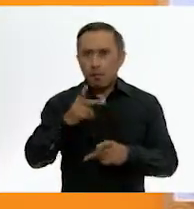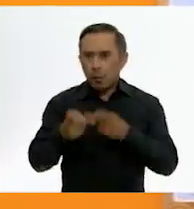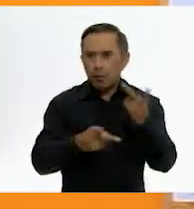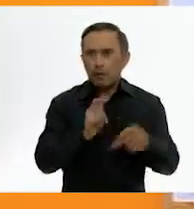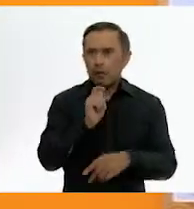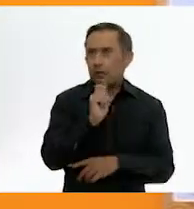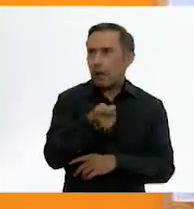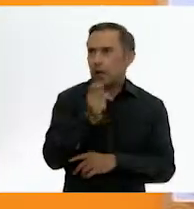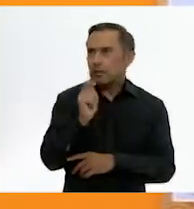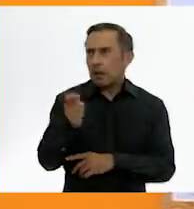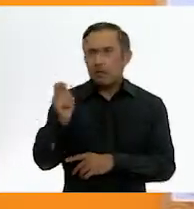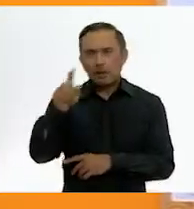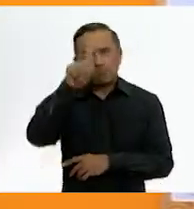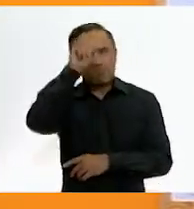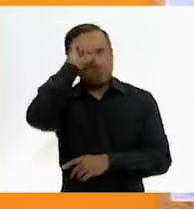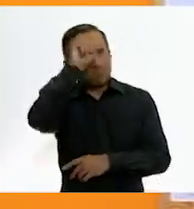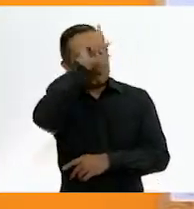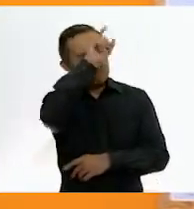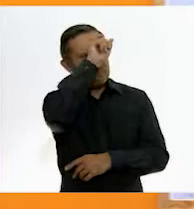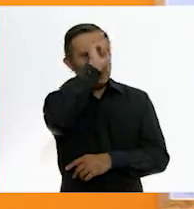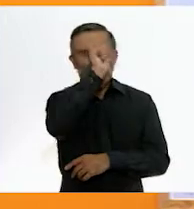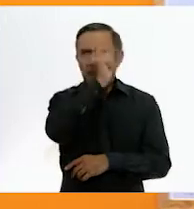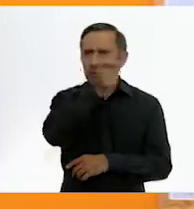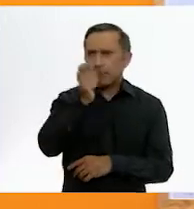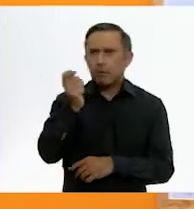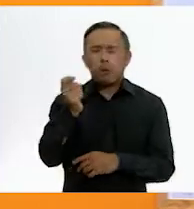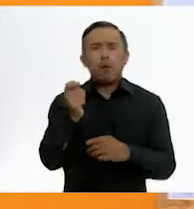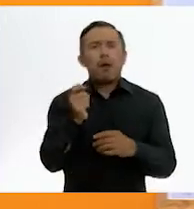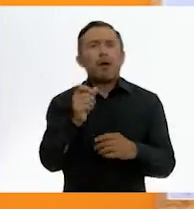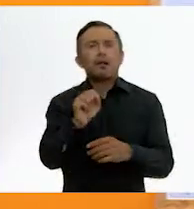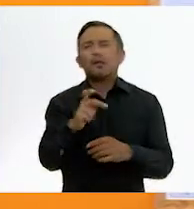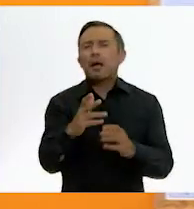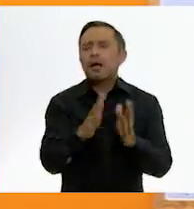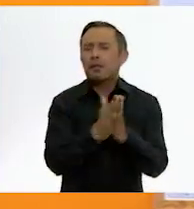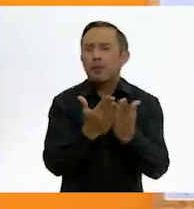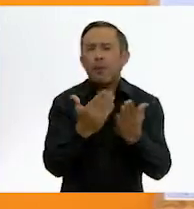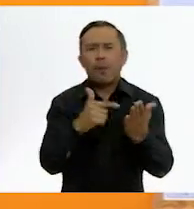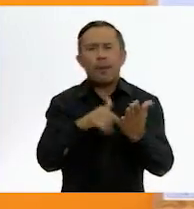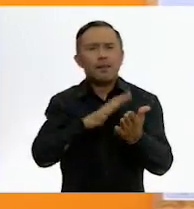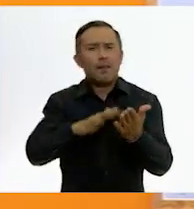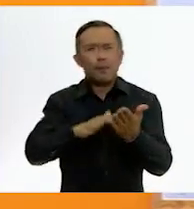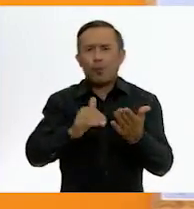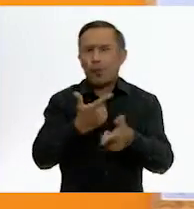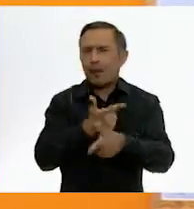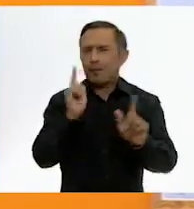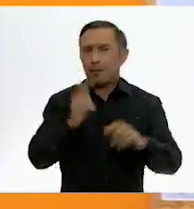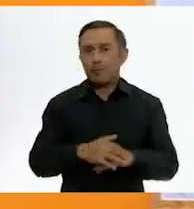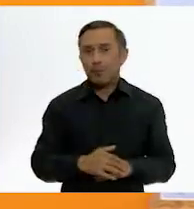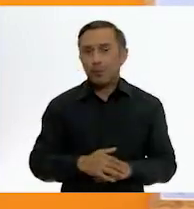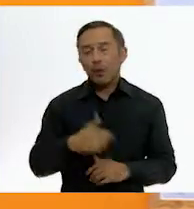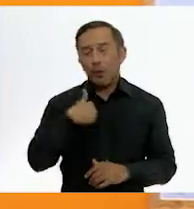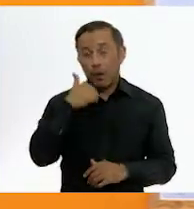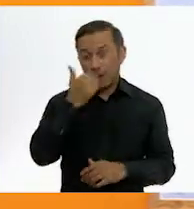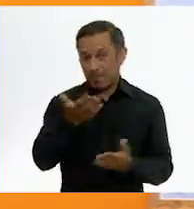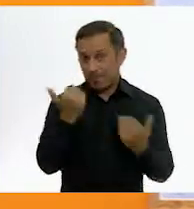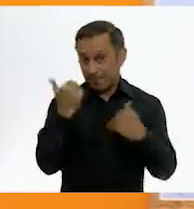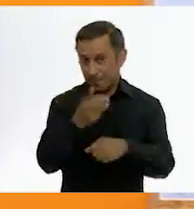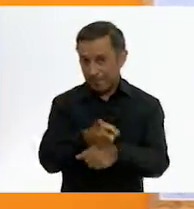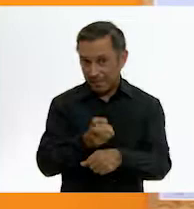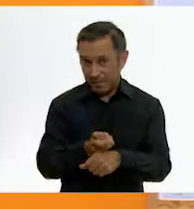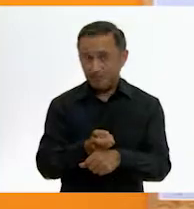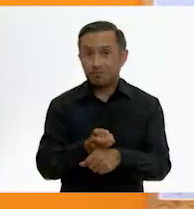hacernos a nosotros que podemos encontrar en cualquier libro de texto y yo los invito a que si ustedes